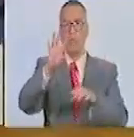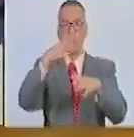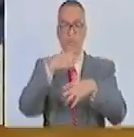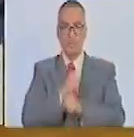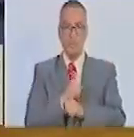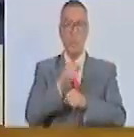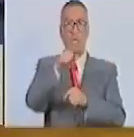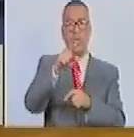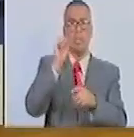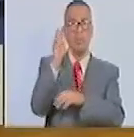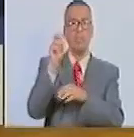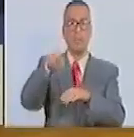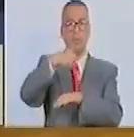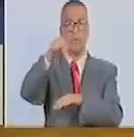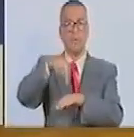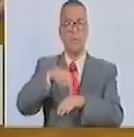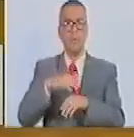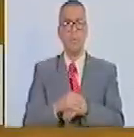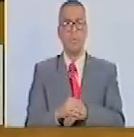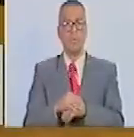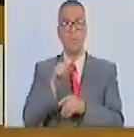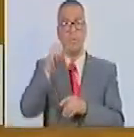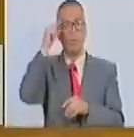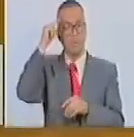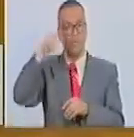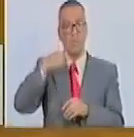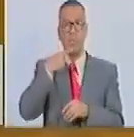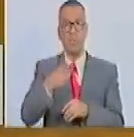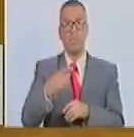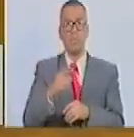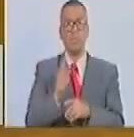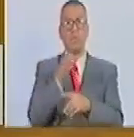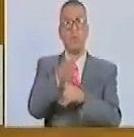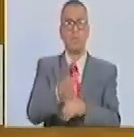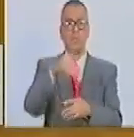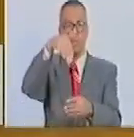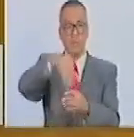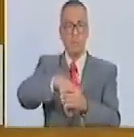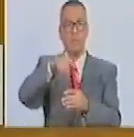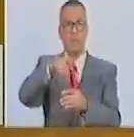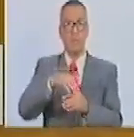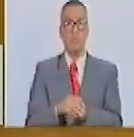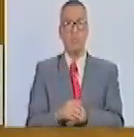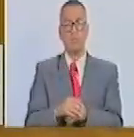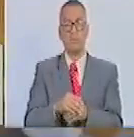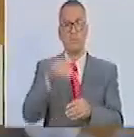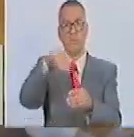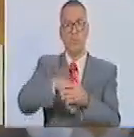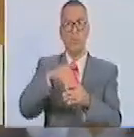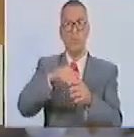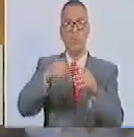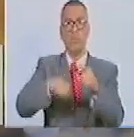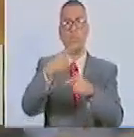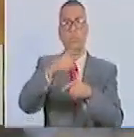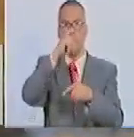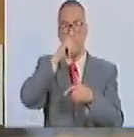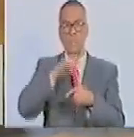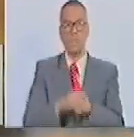confiaron en esta Asamblea Nacional y que hoy dicen que van a salir a votar en las elecciones del próximo